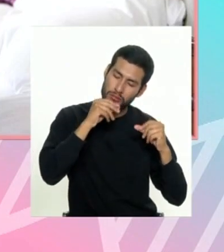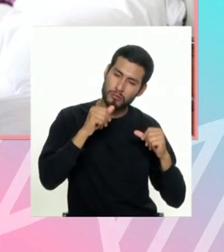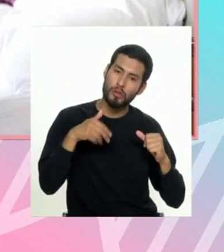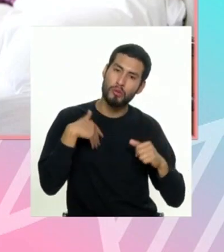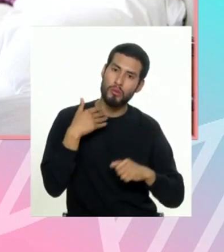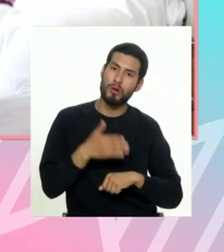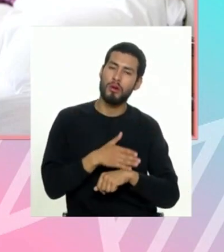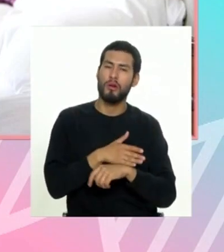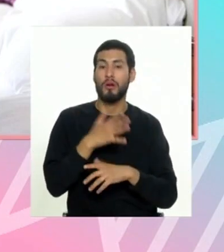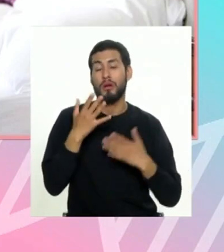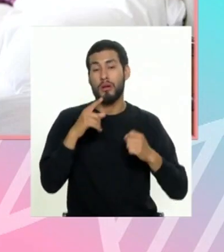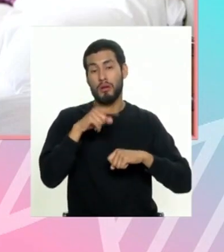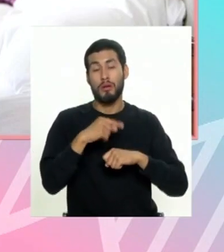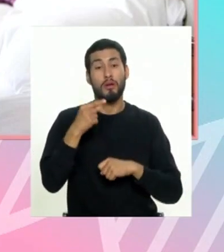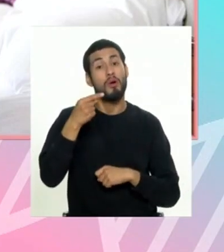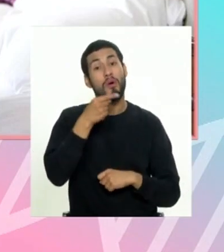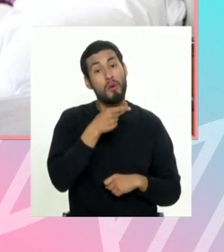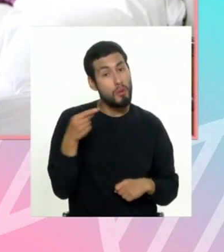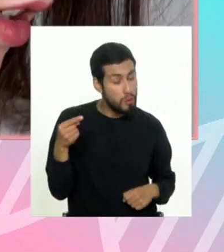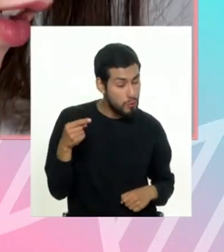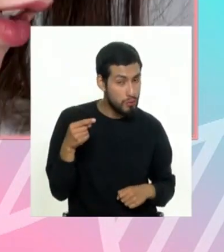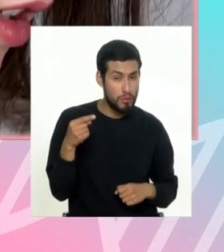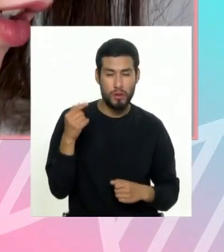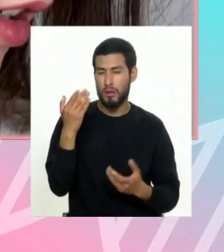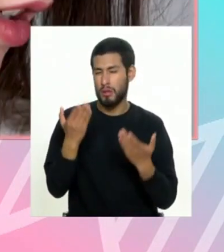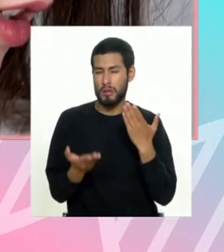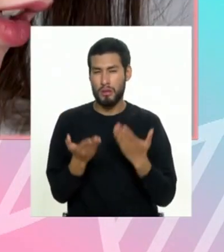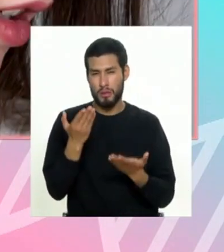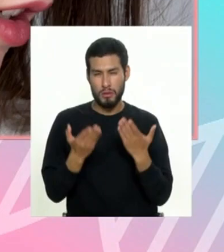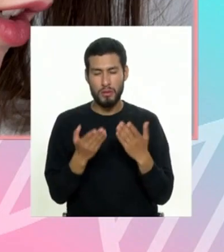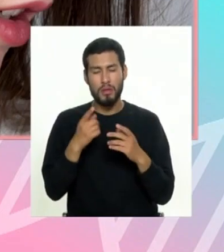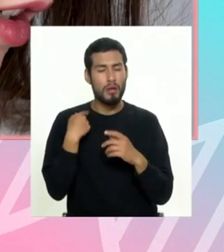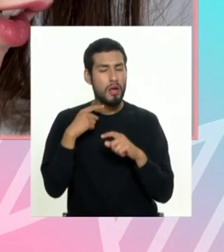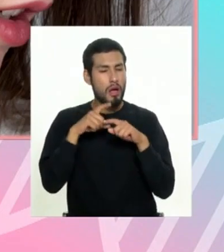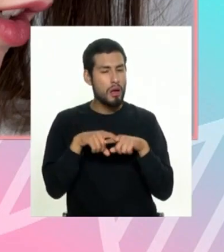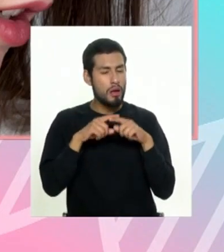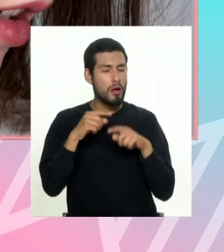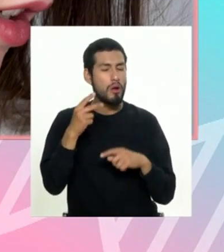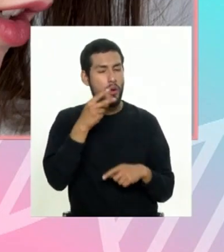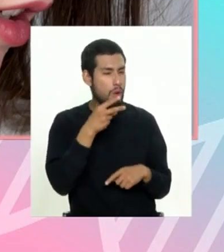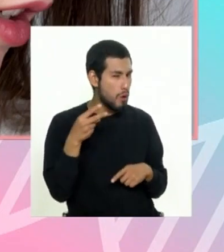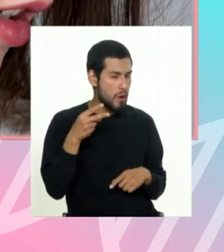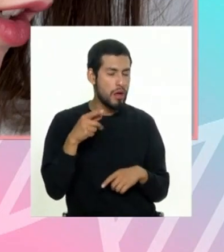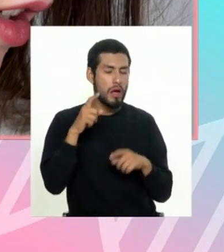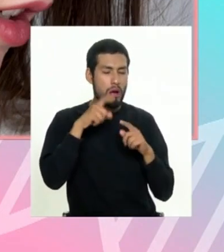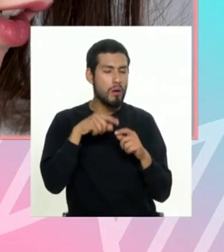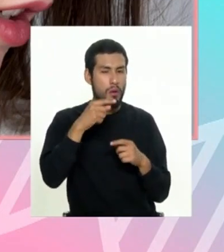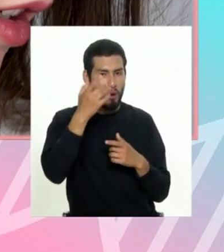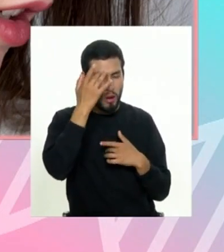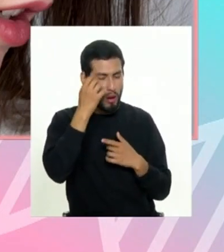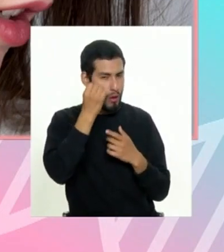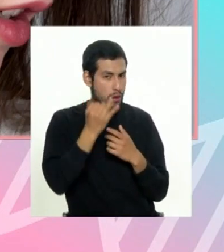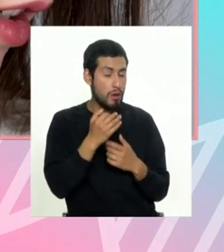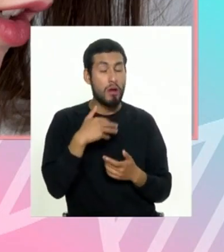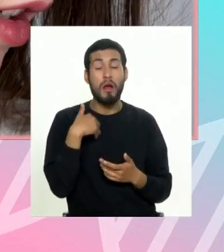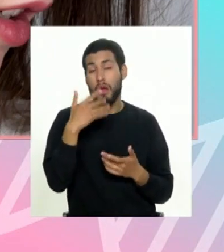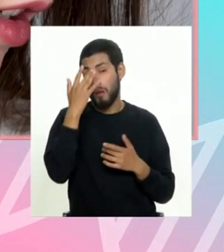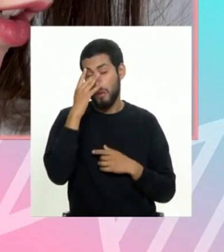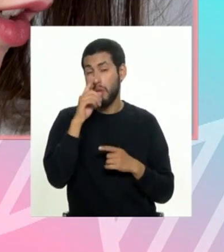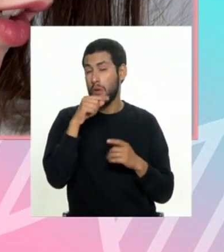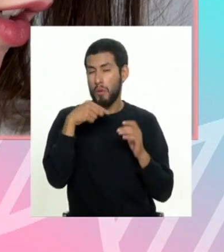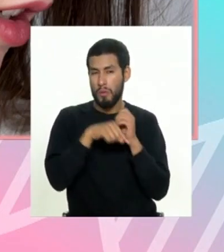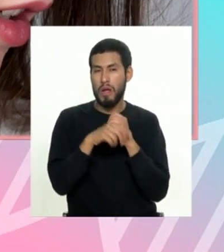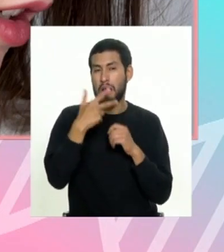Esto puede tomar una semana, dependiendo de la causa, ¿no? 2 semanas, hay patologías que puede tomar